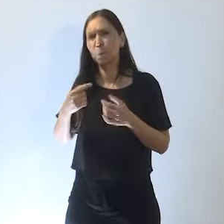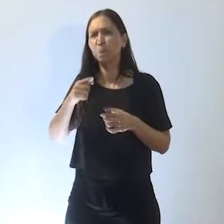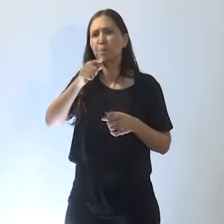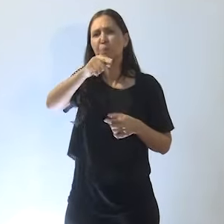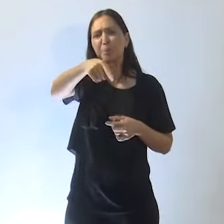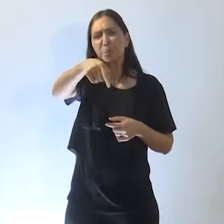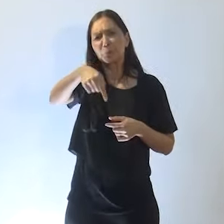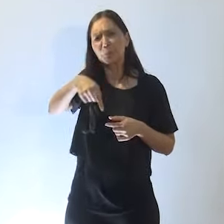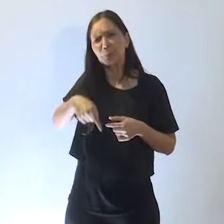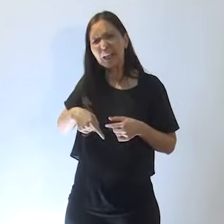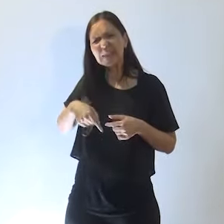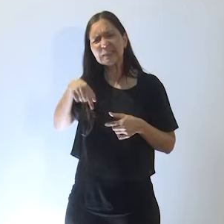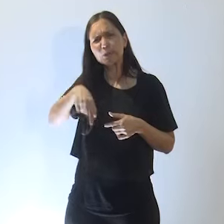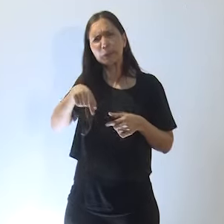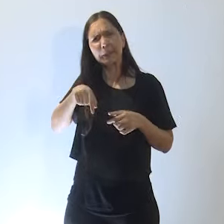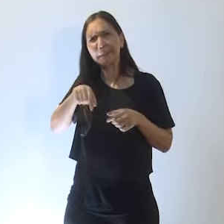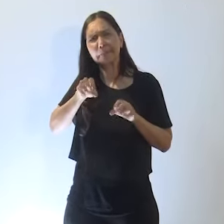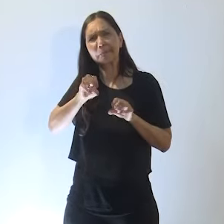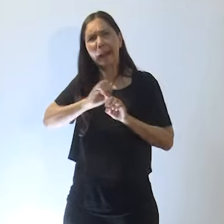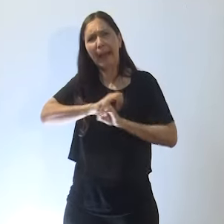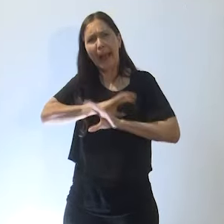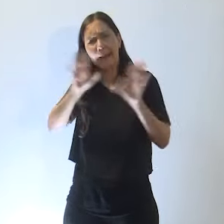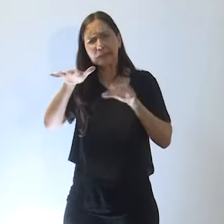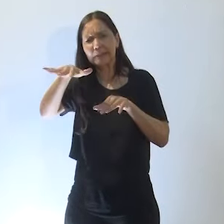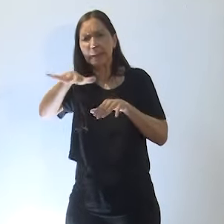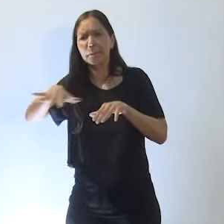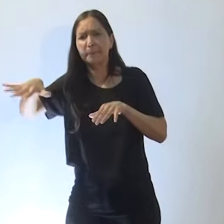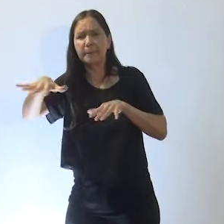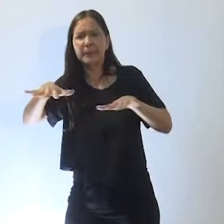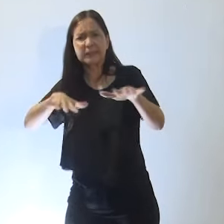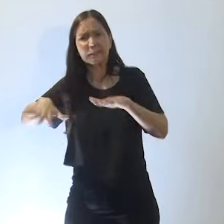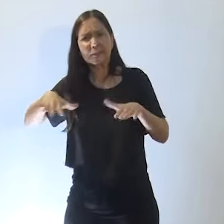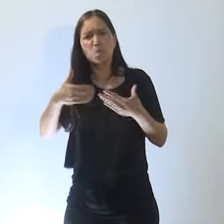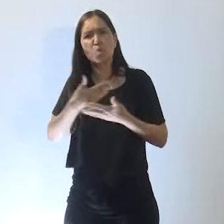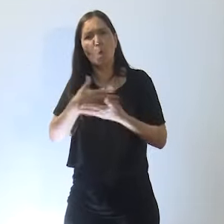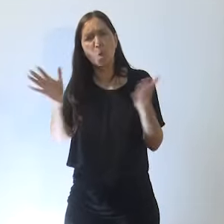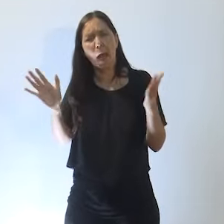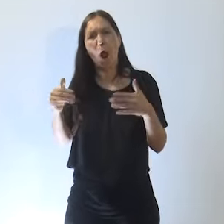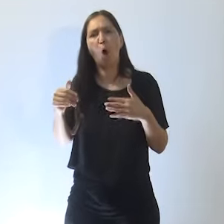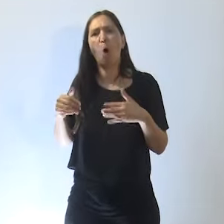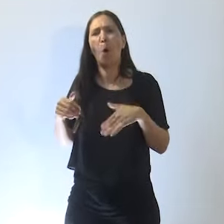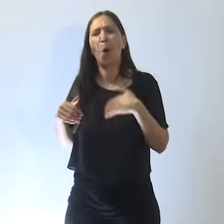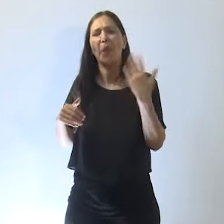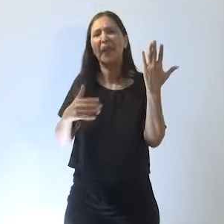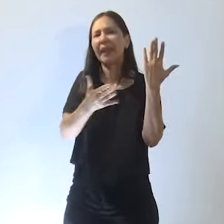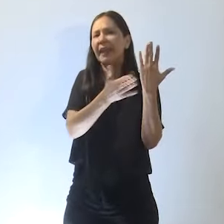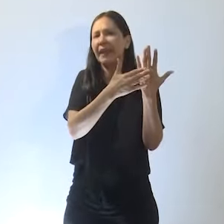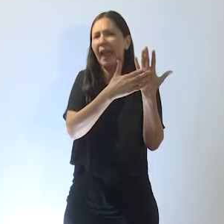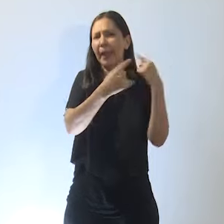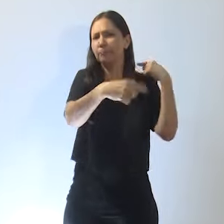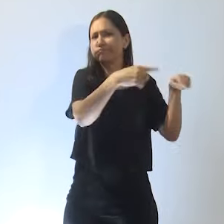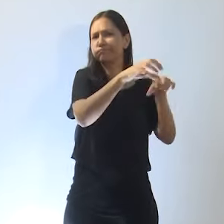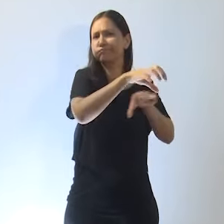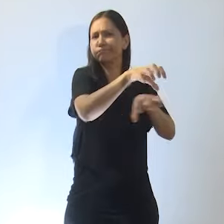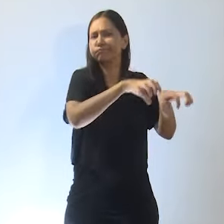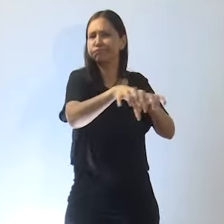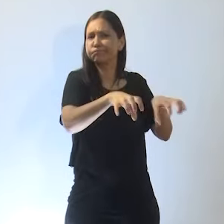planteos nacional populares y los planteos de de las diversas izquierdas creo que hay y de diálogo muy